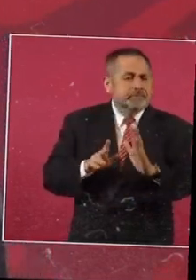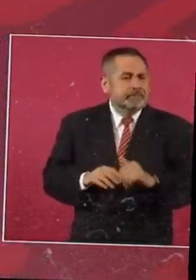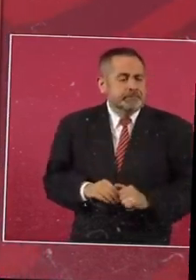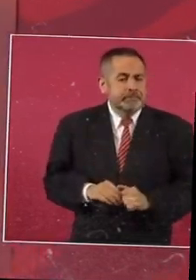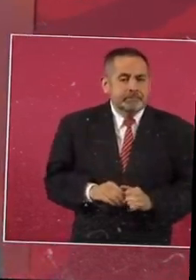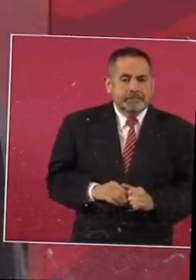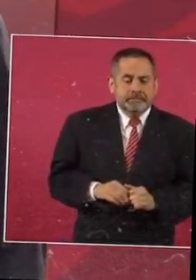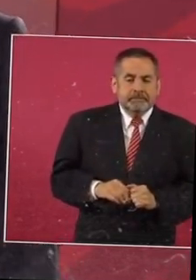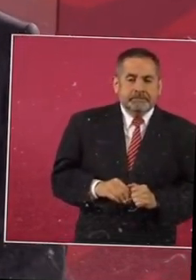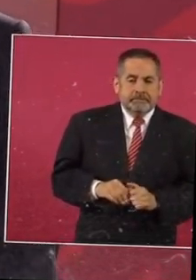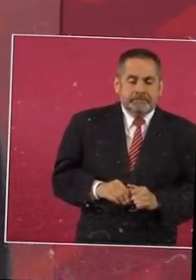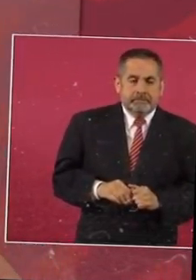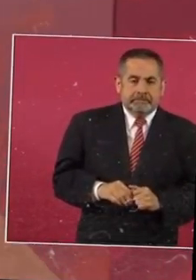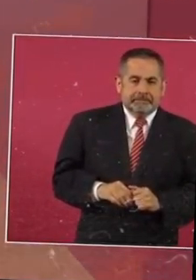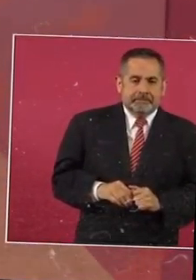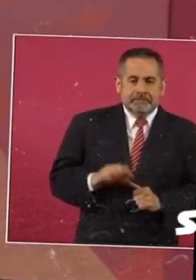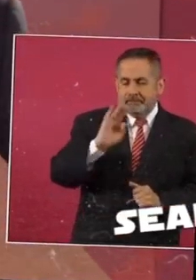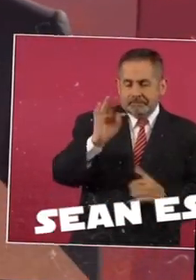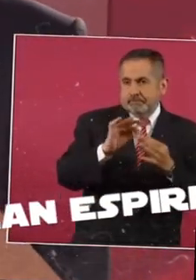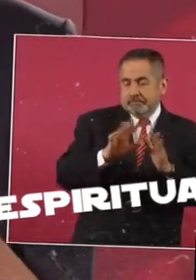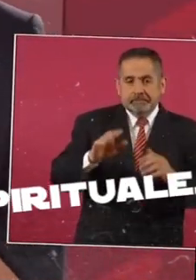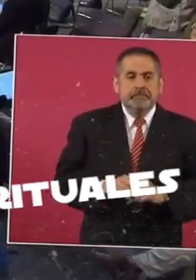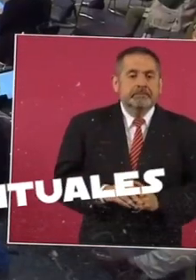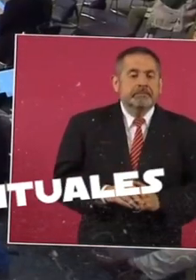Incluso, si me toca